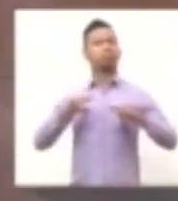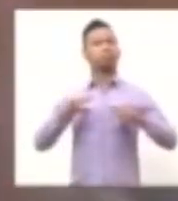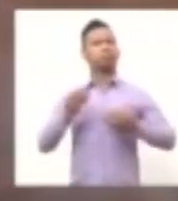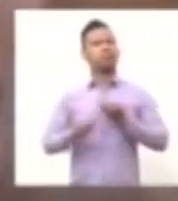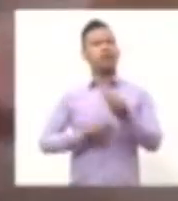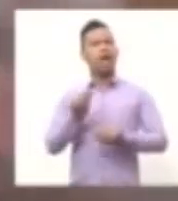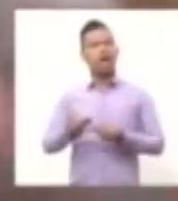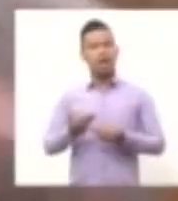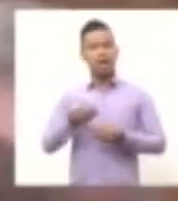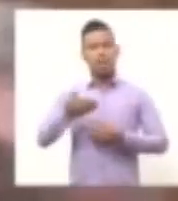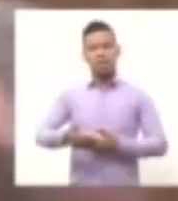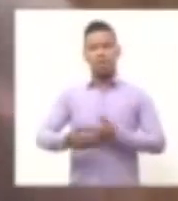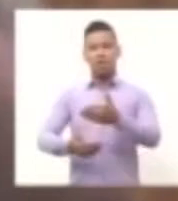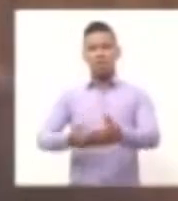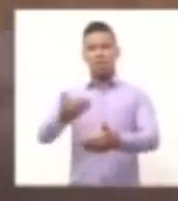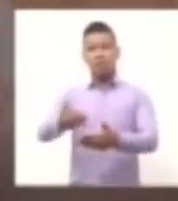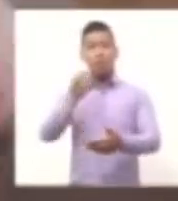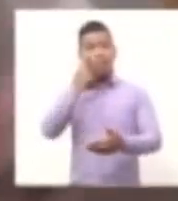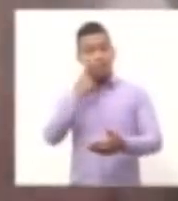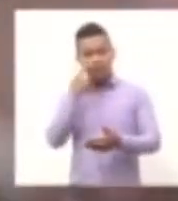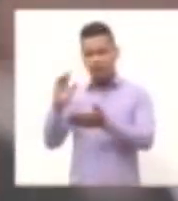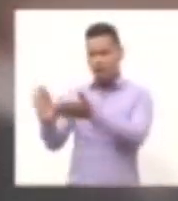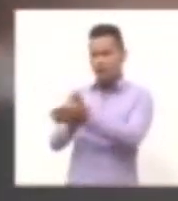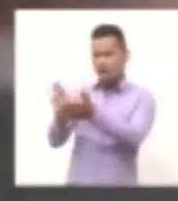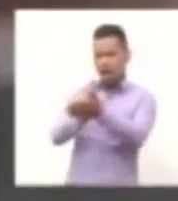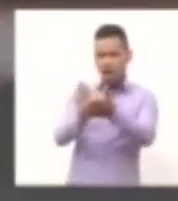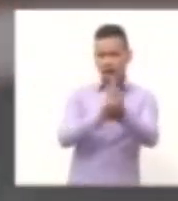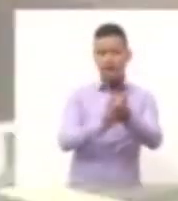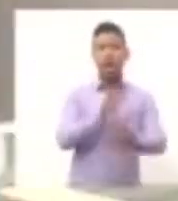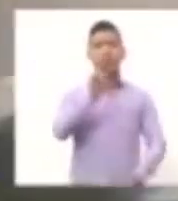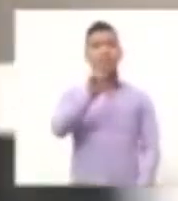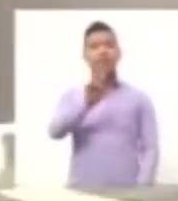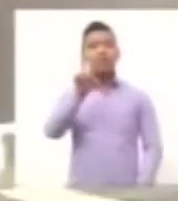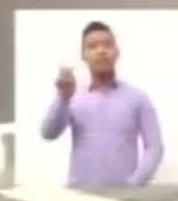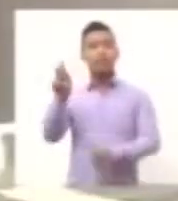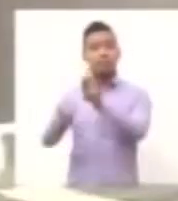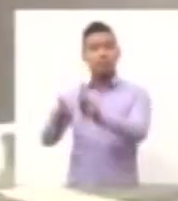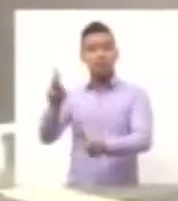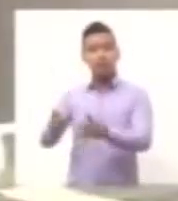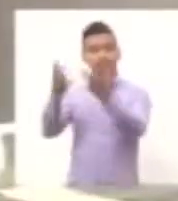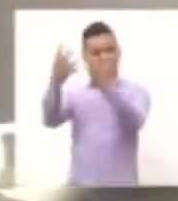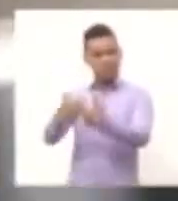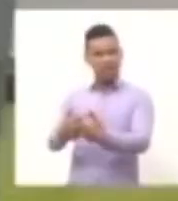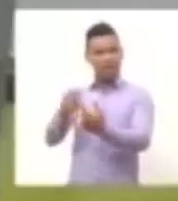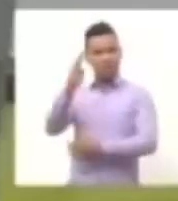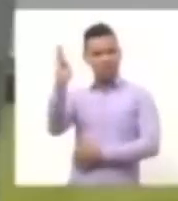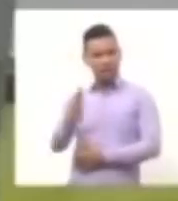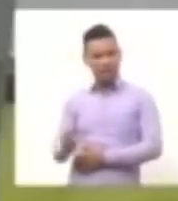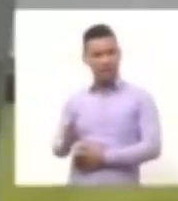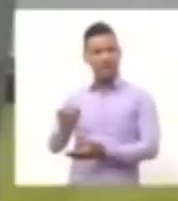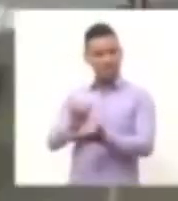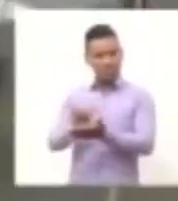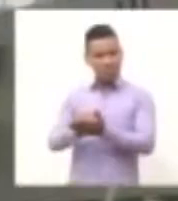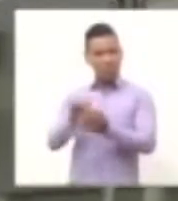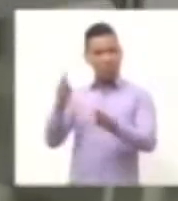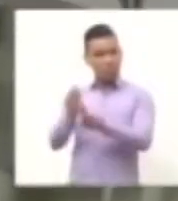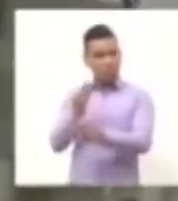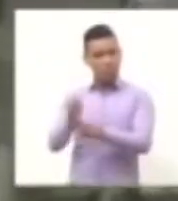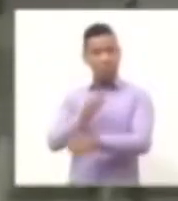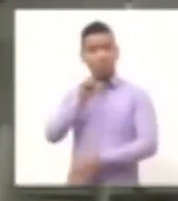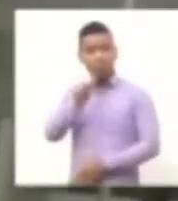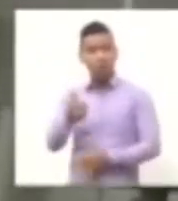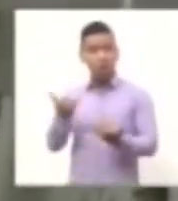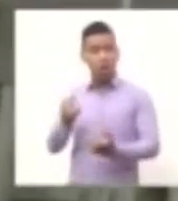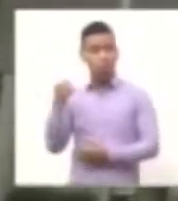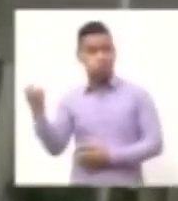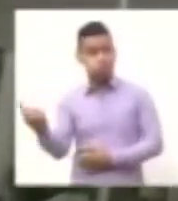pleno proceso de homologación de las confesiones de 77 ejecutivos de la constructora Odebrecht, implicados en el mayor escándalo de